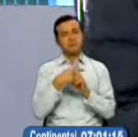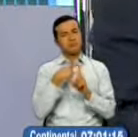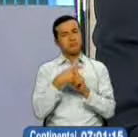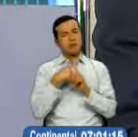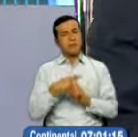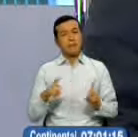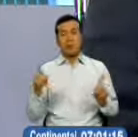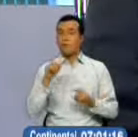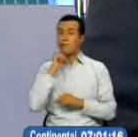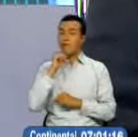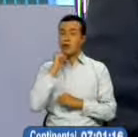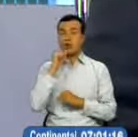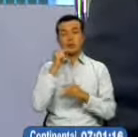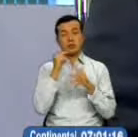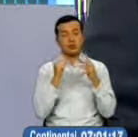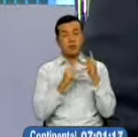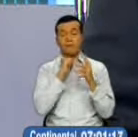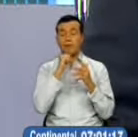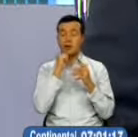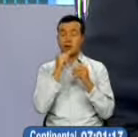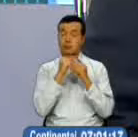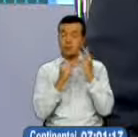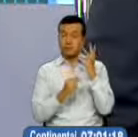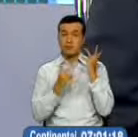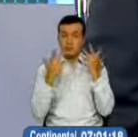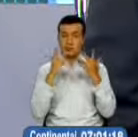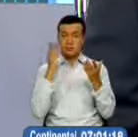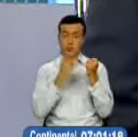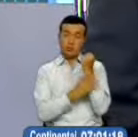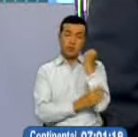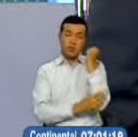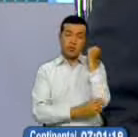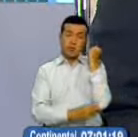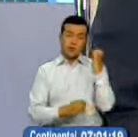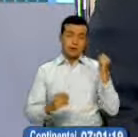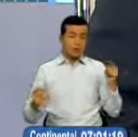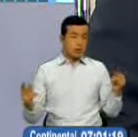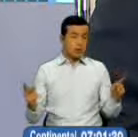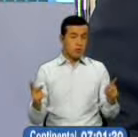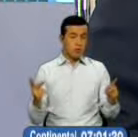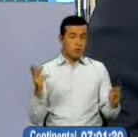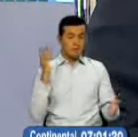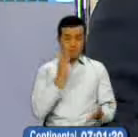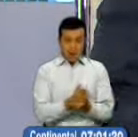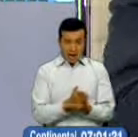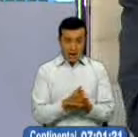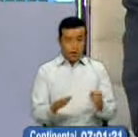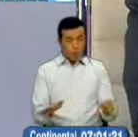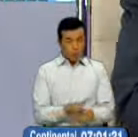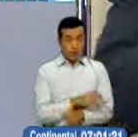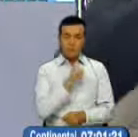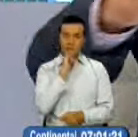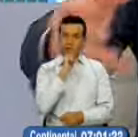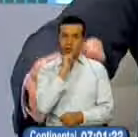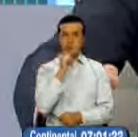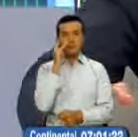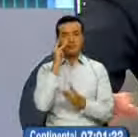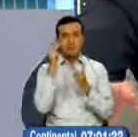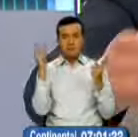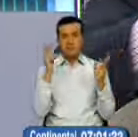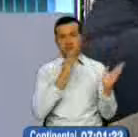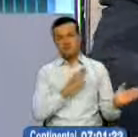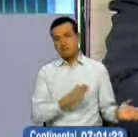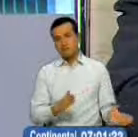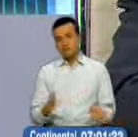pero todavía falta bastante para poder erradicar la pobreza. En esta última campaña se habló de los medios para reducir la